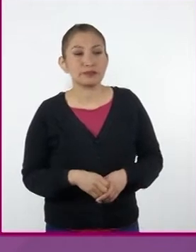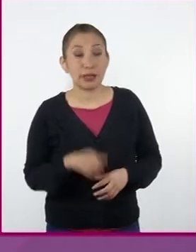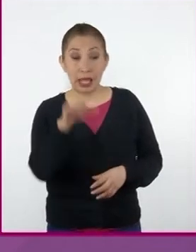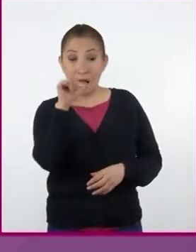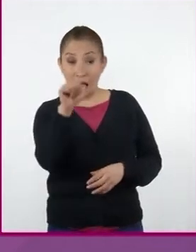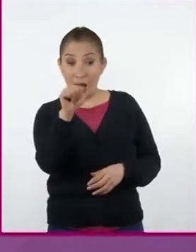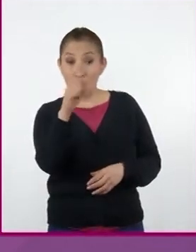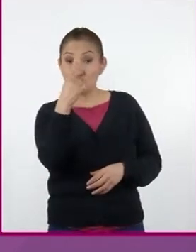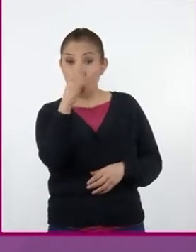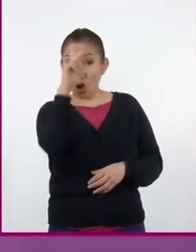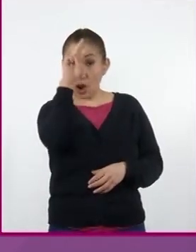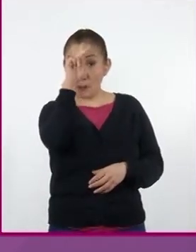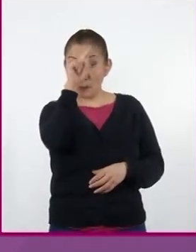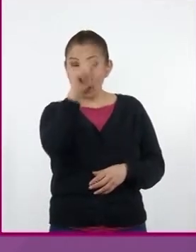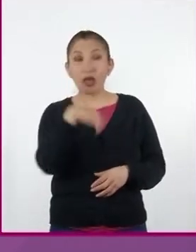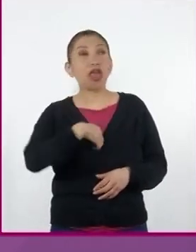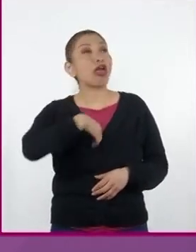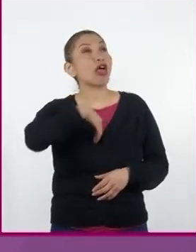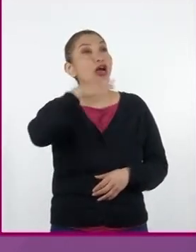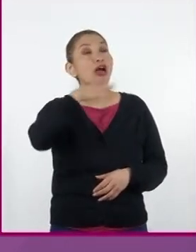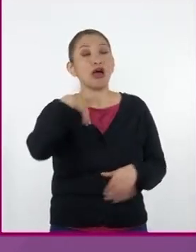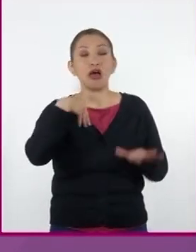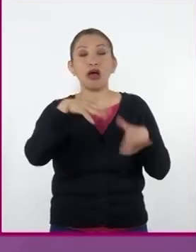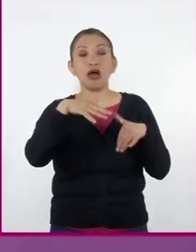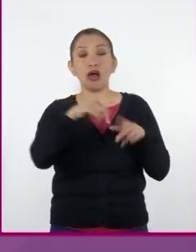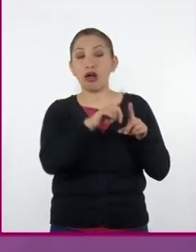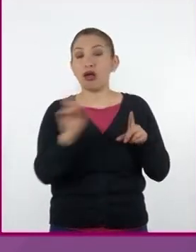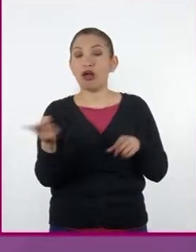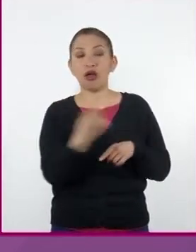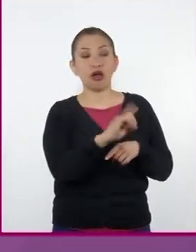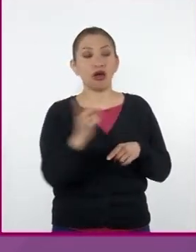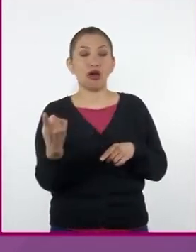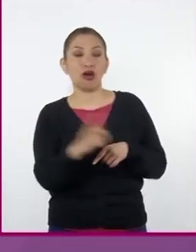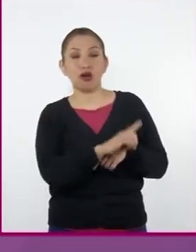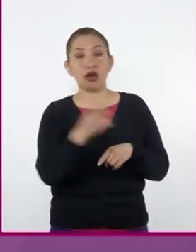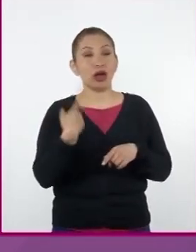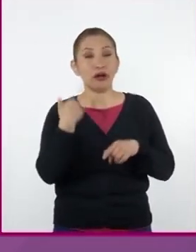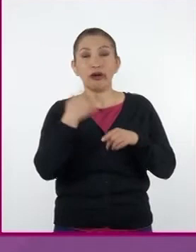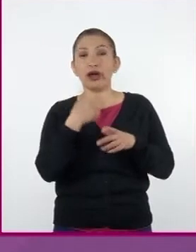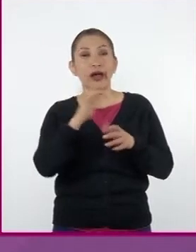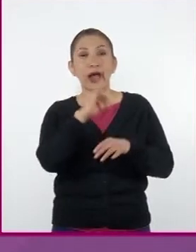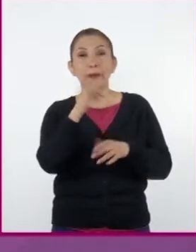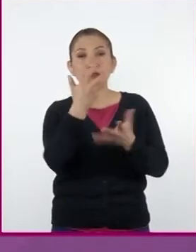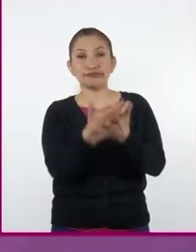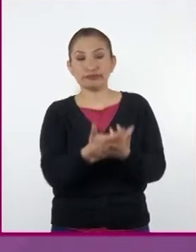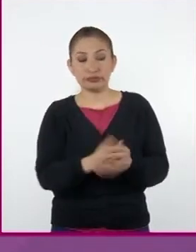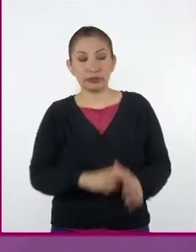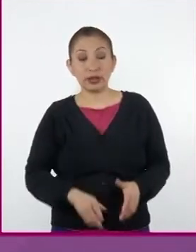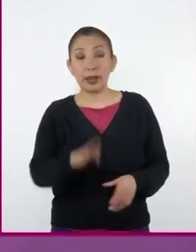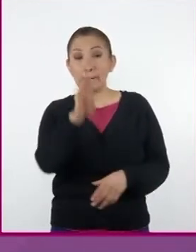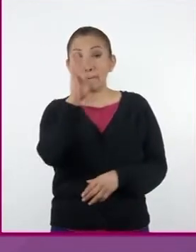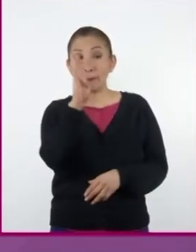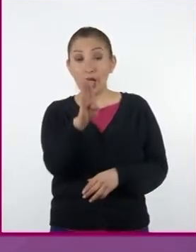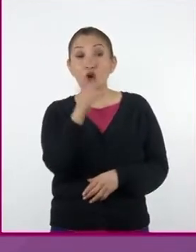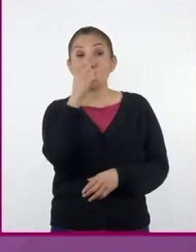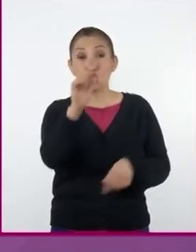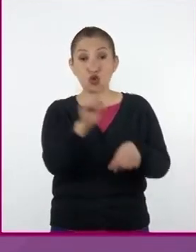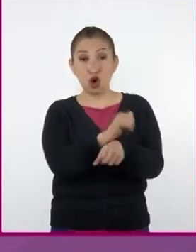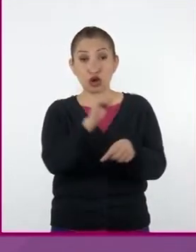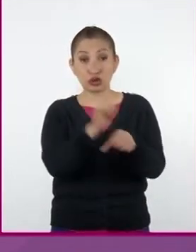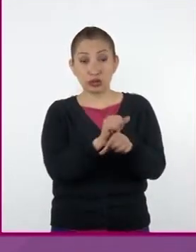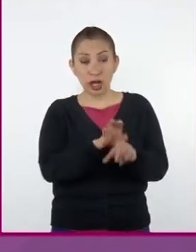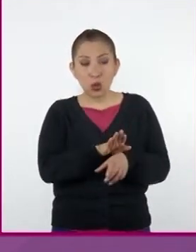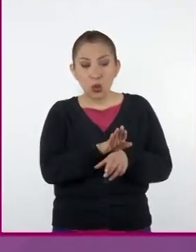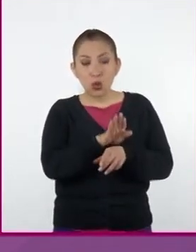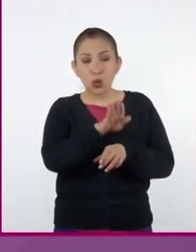A, una hormiga distraída que camina de aquí para allá y nunca está quieta. Inciso B, un auto que sube